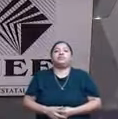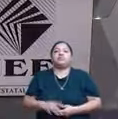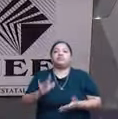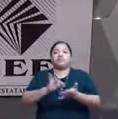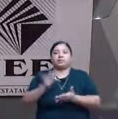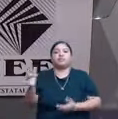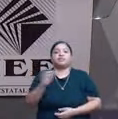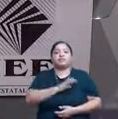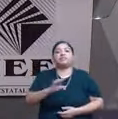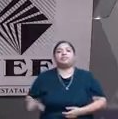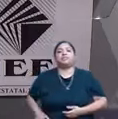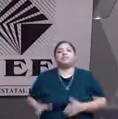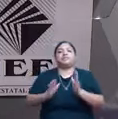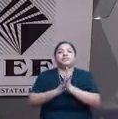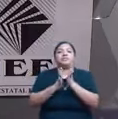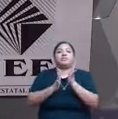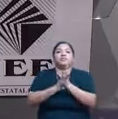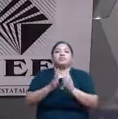Gracias, candidata, por su intervención.